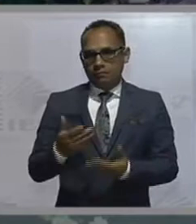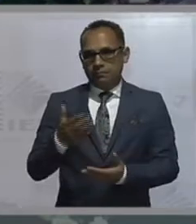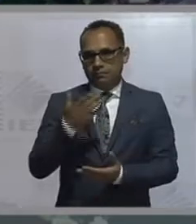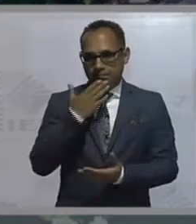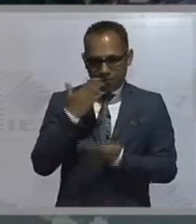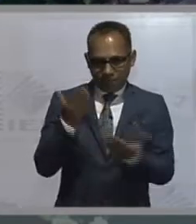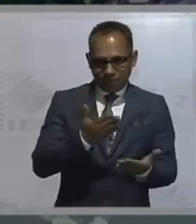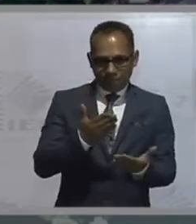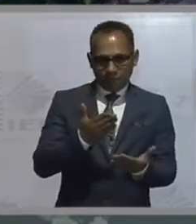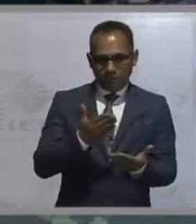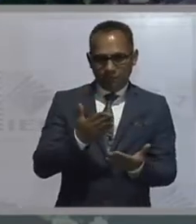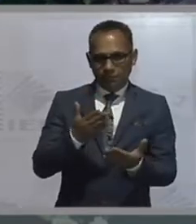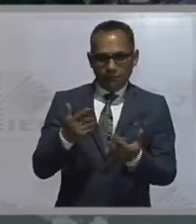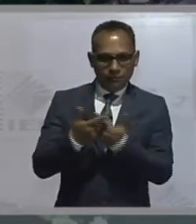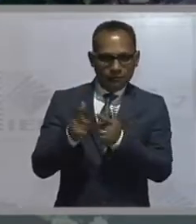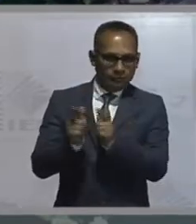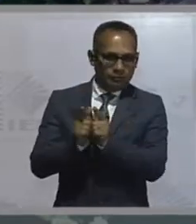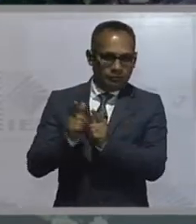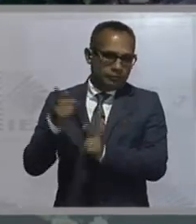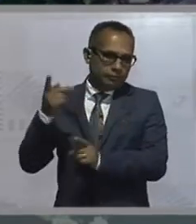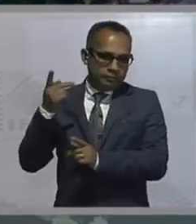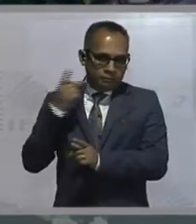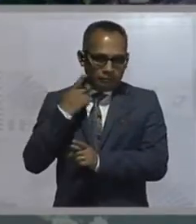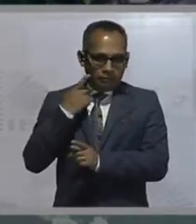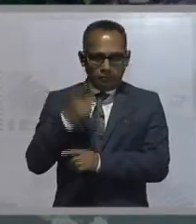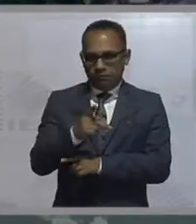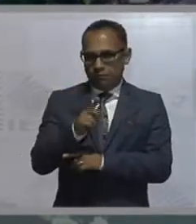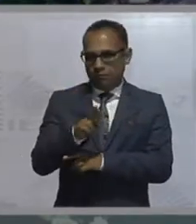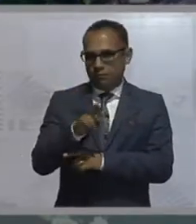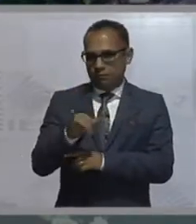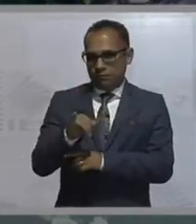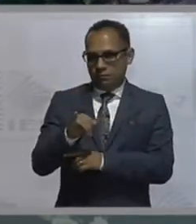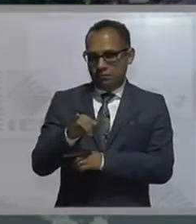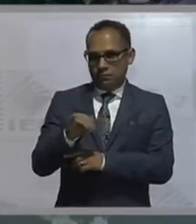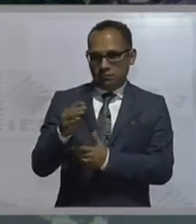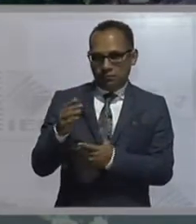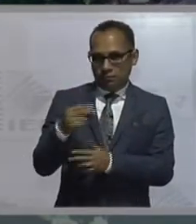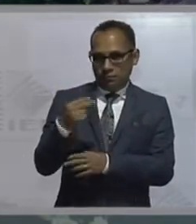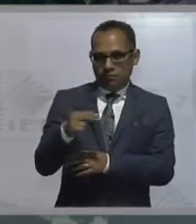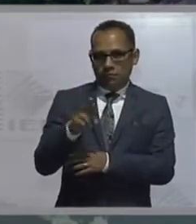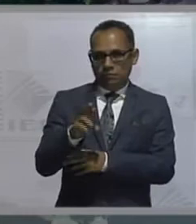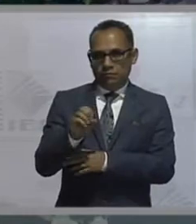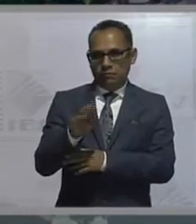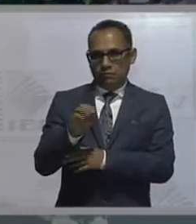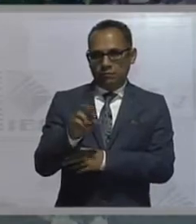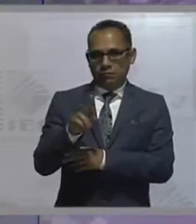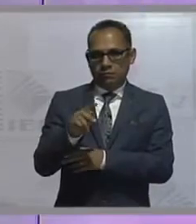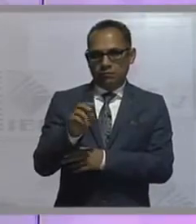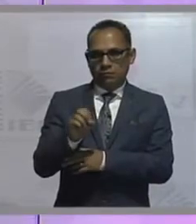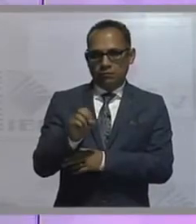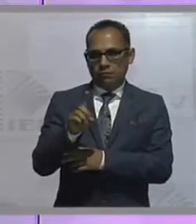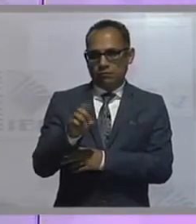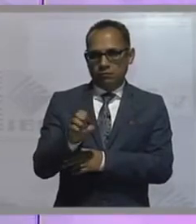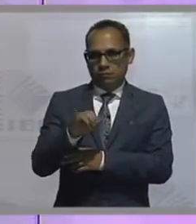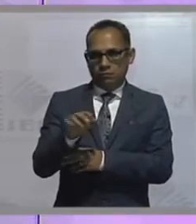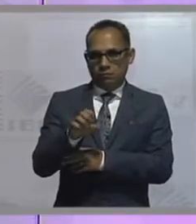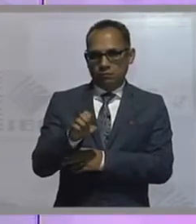por el partido revolucionario institucional al candidato roberto de jesús núñez vizueta